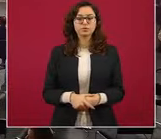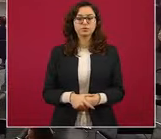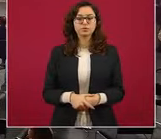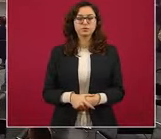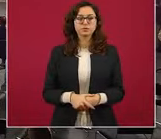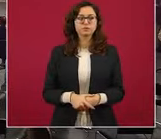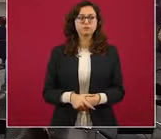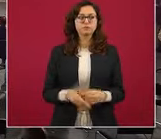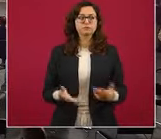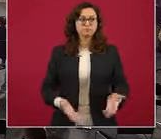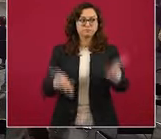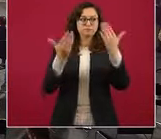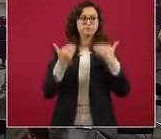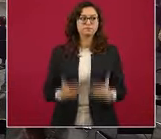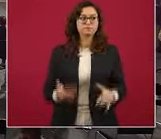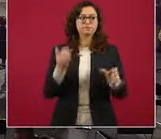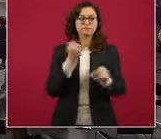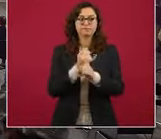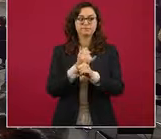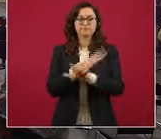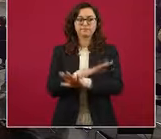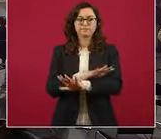al informe. También